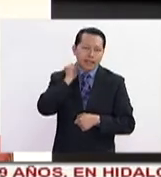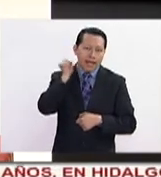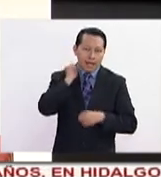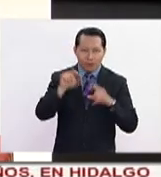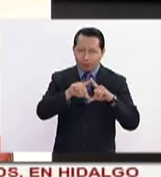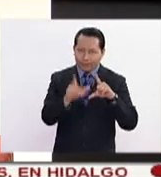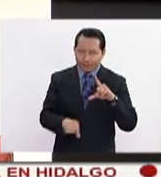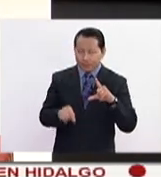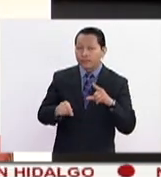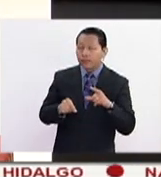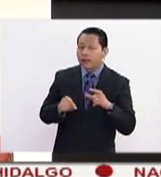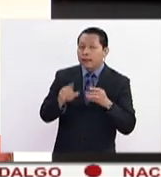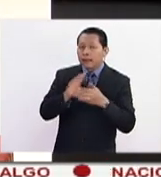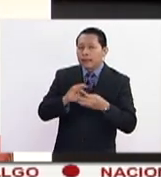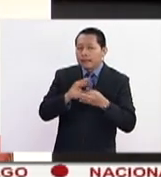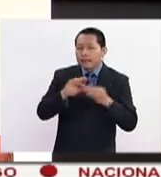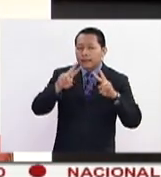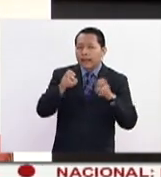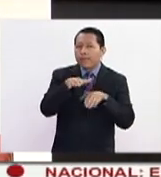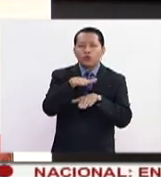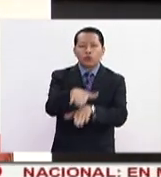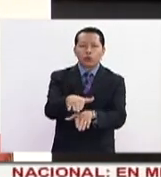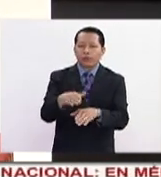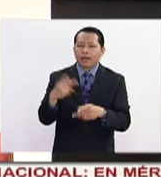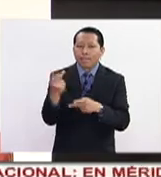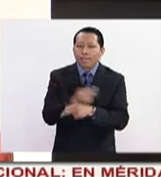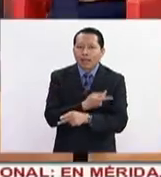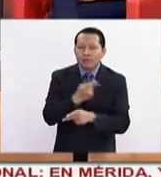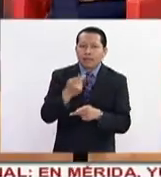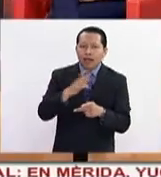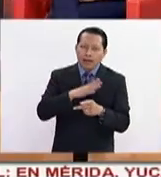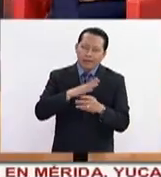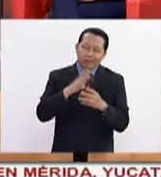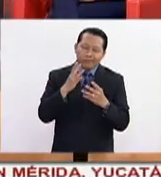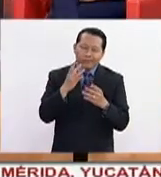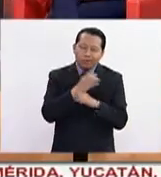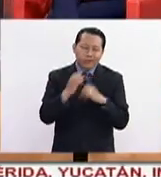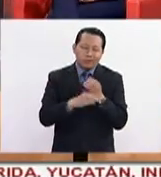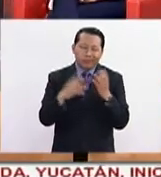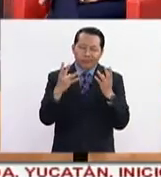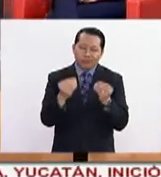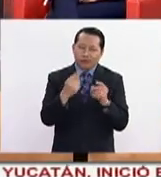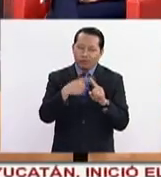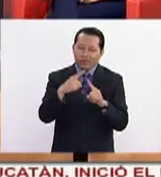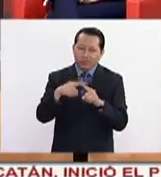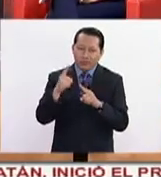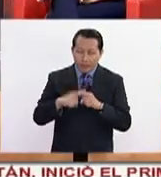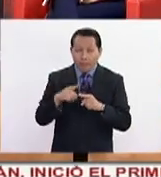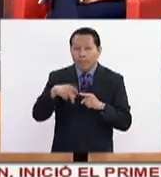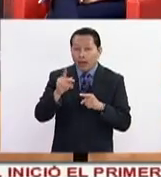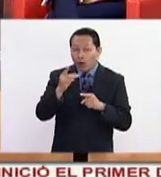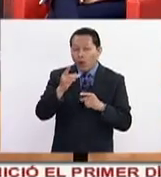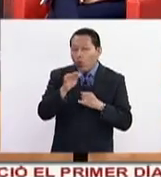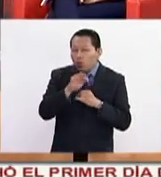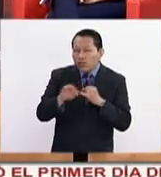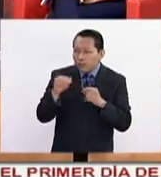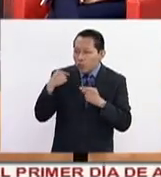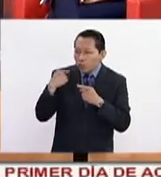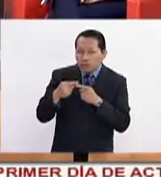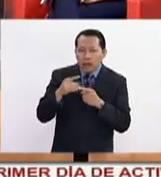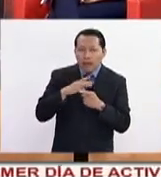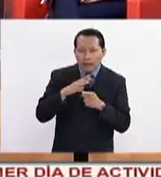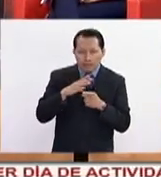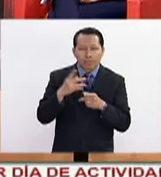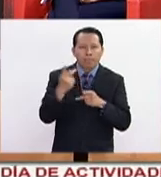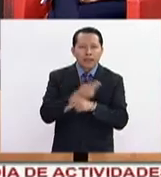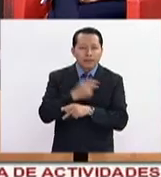vamos a hablar sobre lo último que ha ocurrido, porque han ocurrido muchas cosas, pero lo último que ha ocurrido en